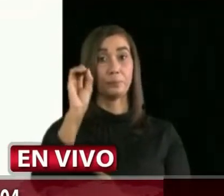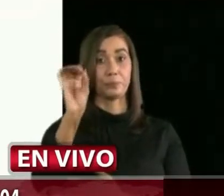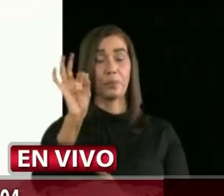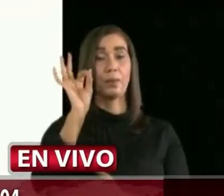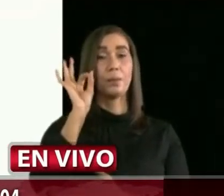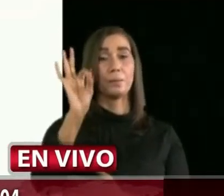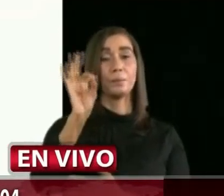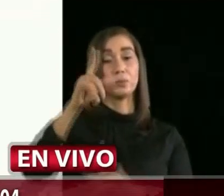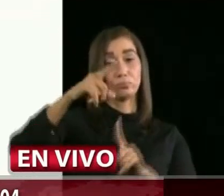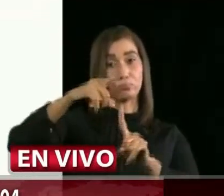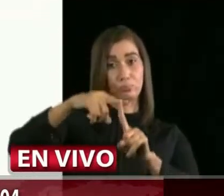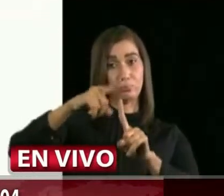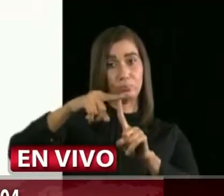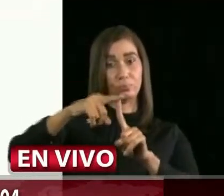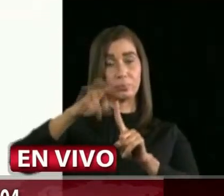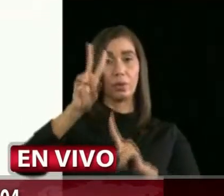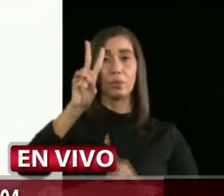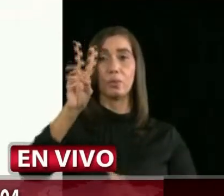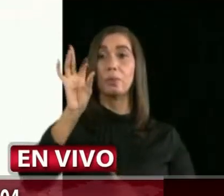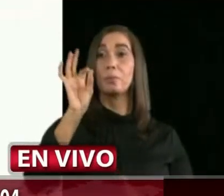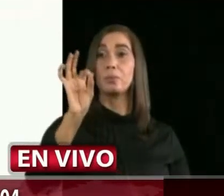3.35% San Cristóbal,